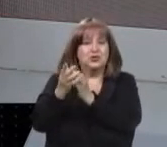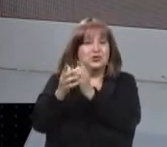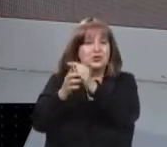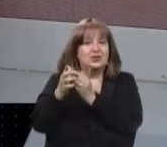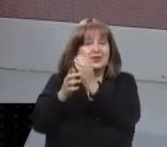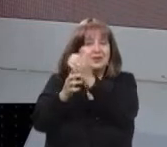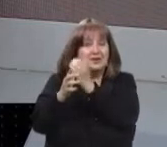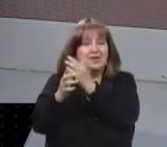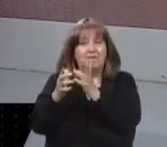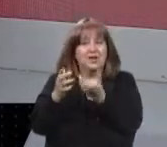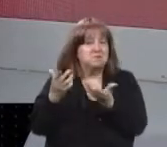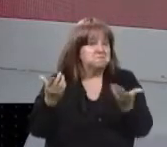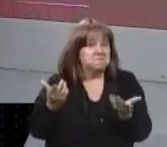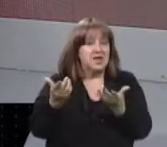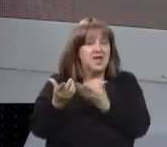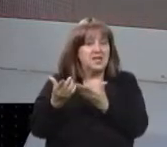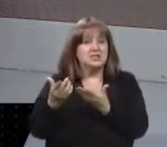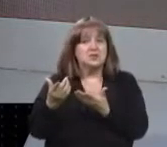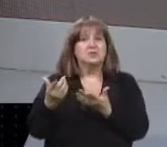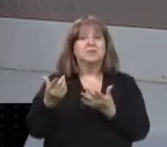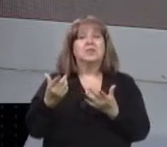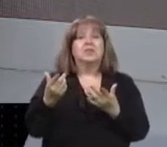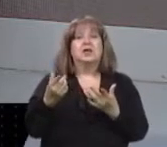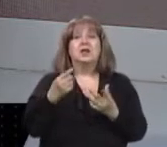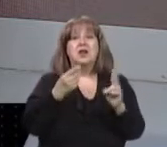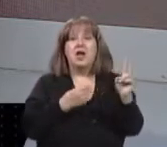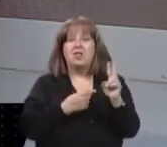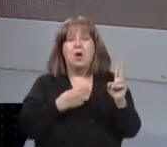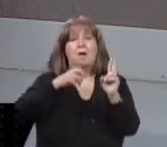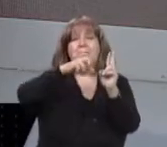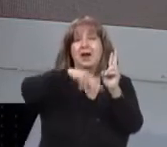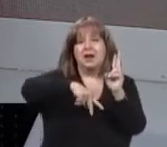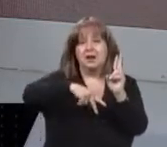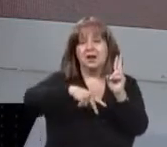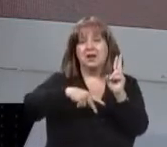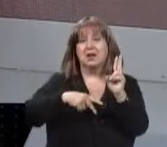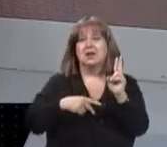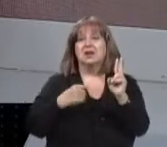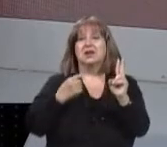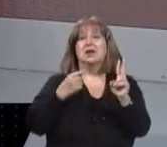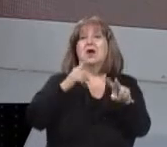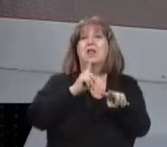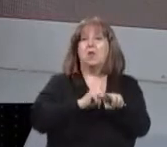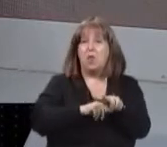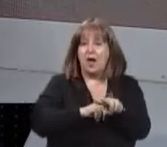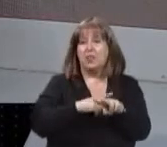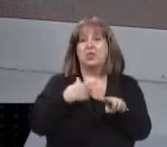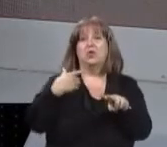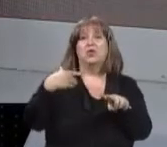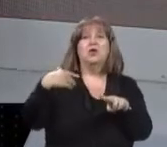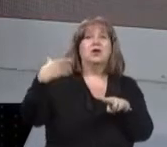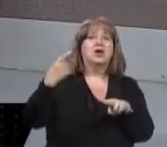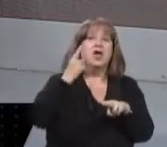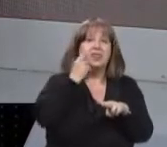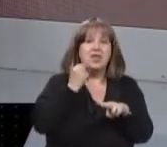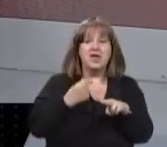existencia de una gobernabilidad del hecho por parte de ambos imputados. En tanto, la determinación del modo, tiempo y lugar